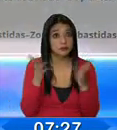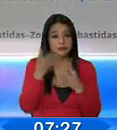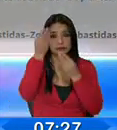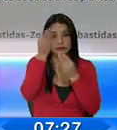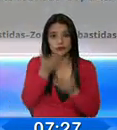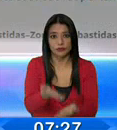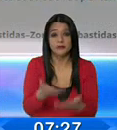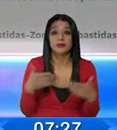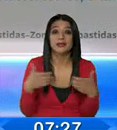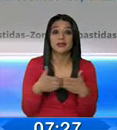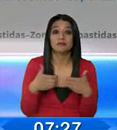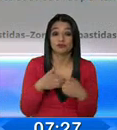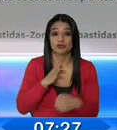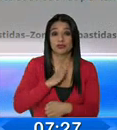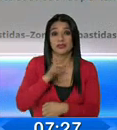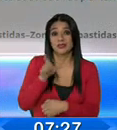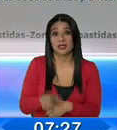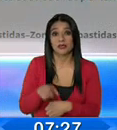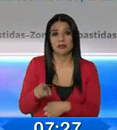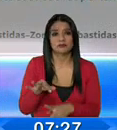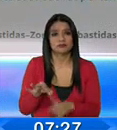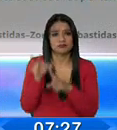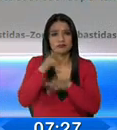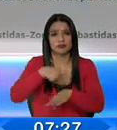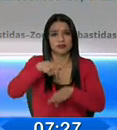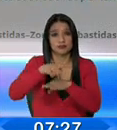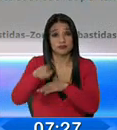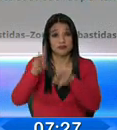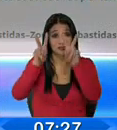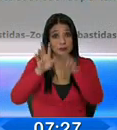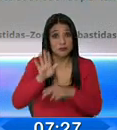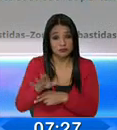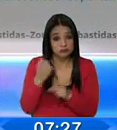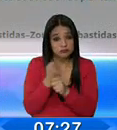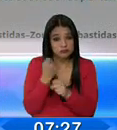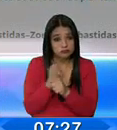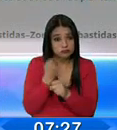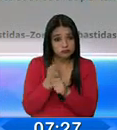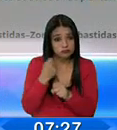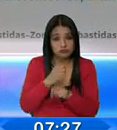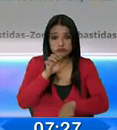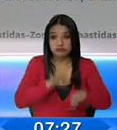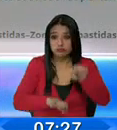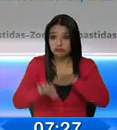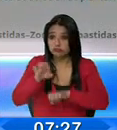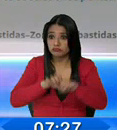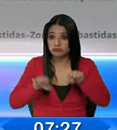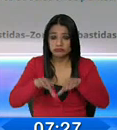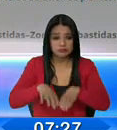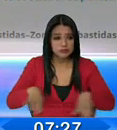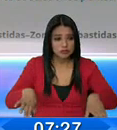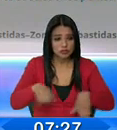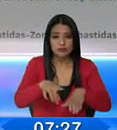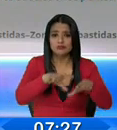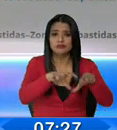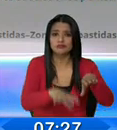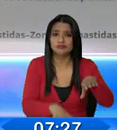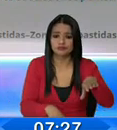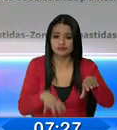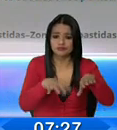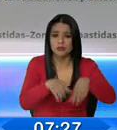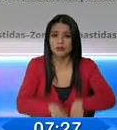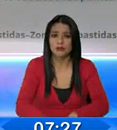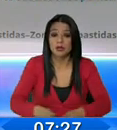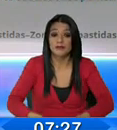que un equipo de técnicos especializados en el tema trabaja en la evaluación del fenómeno que puede comprometer la red